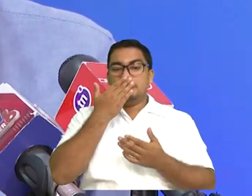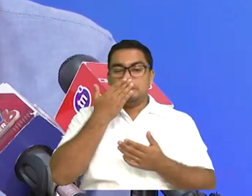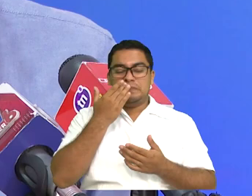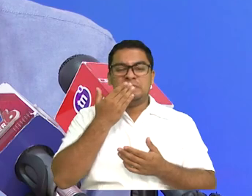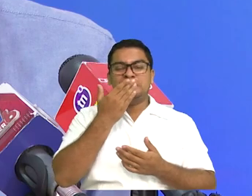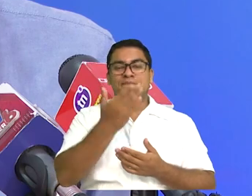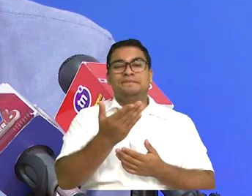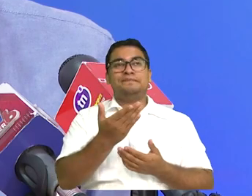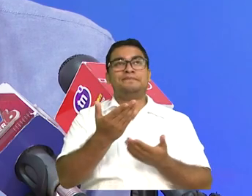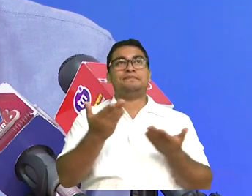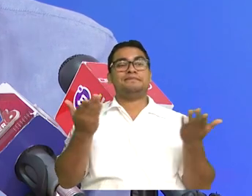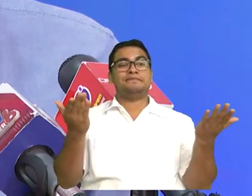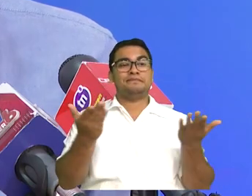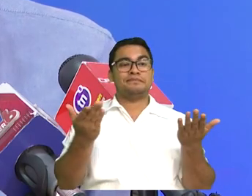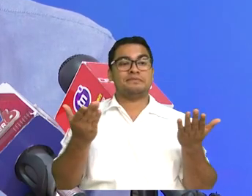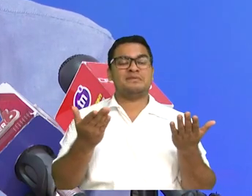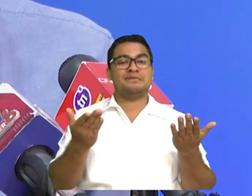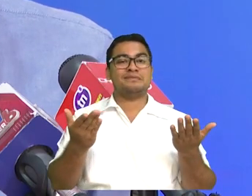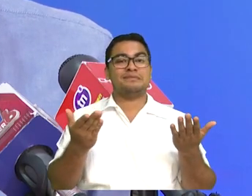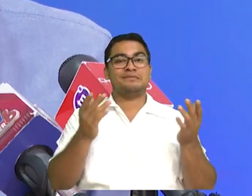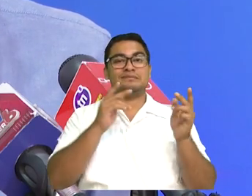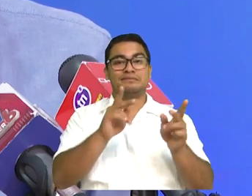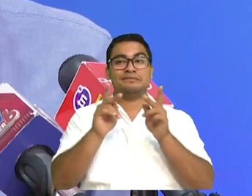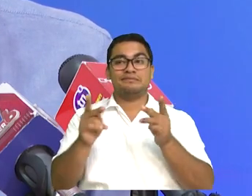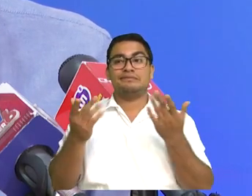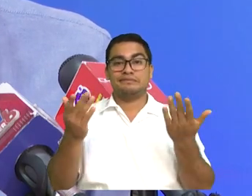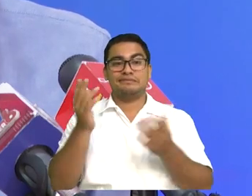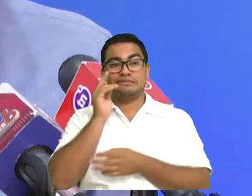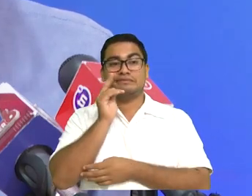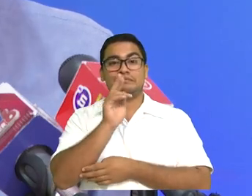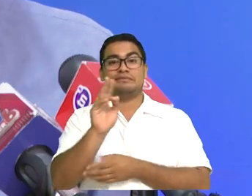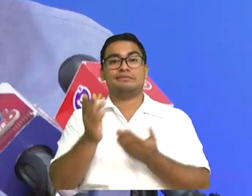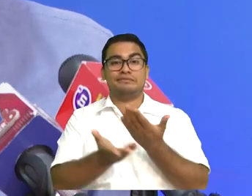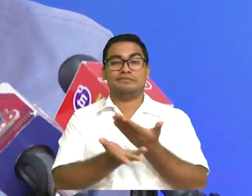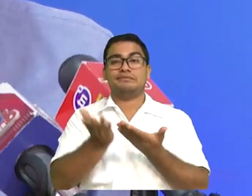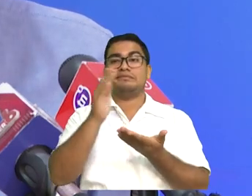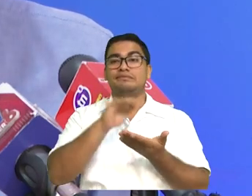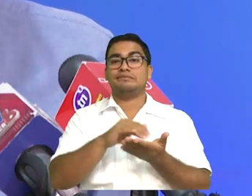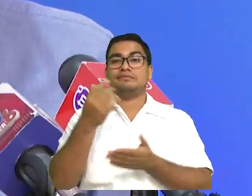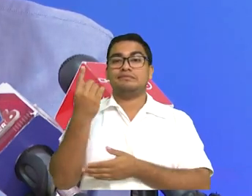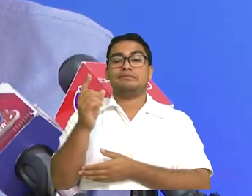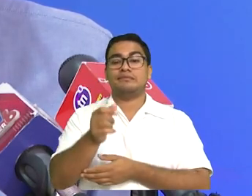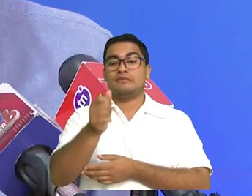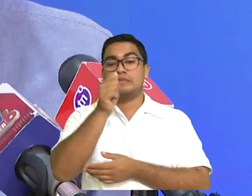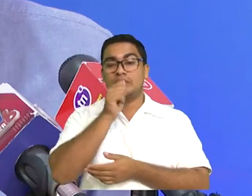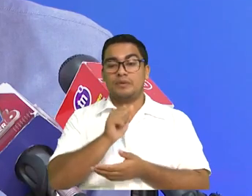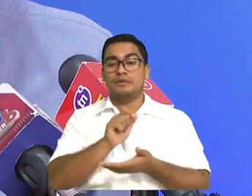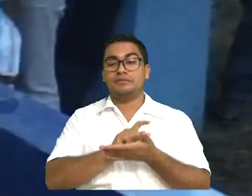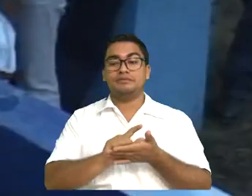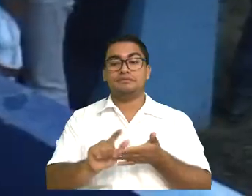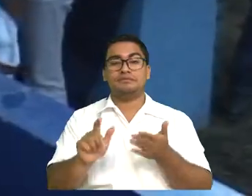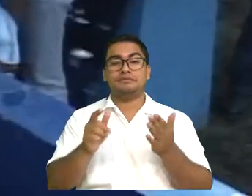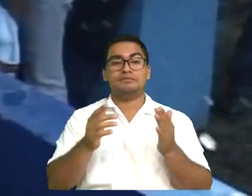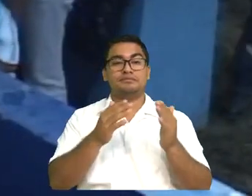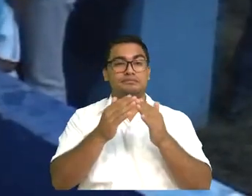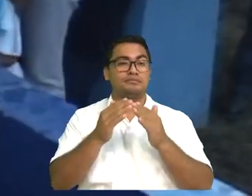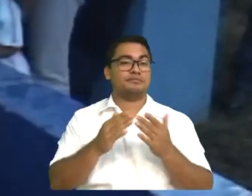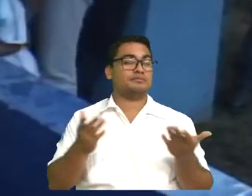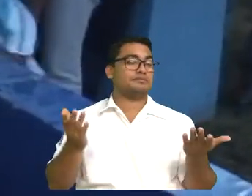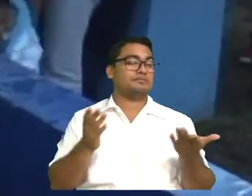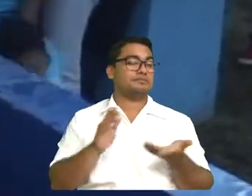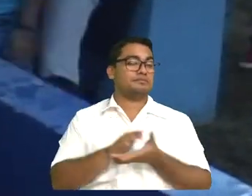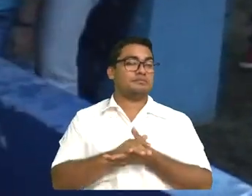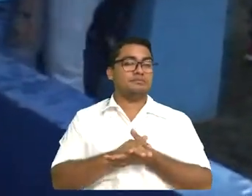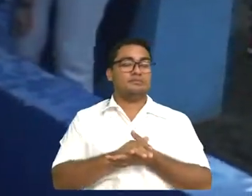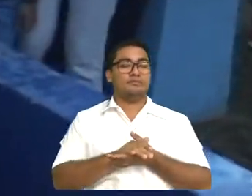prácticamente o van a haber visto restituido su derecho al agua potable en estas dos ciudades.